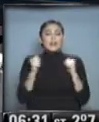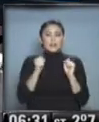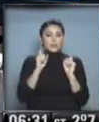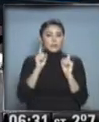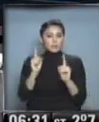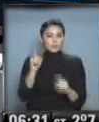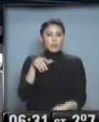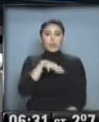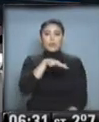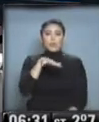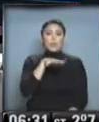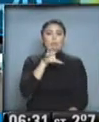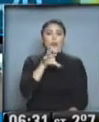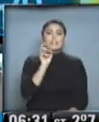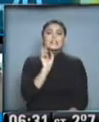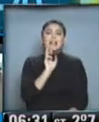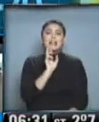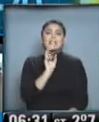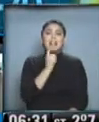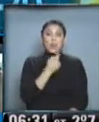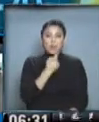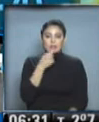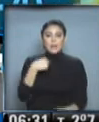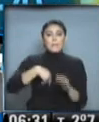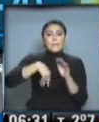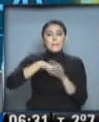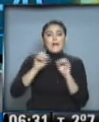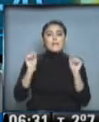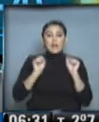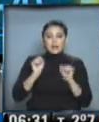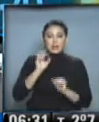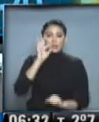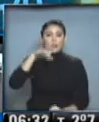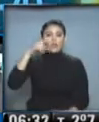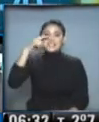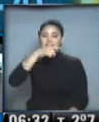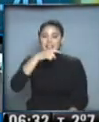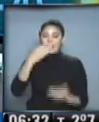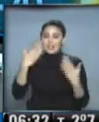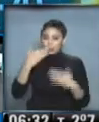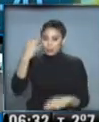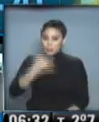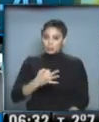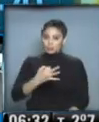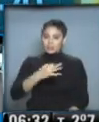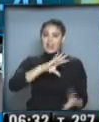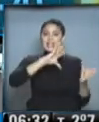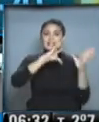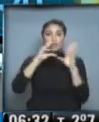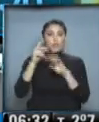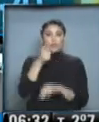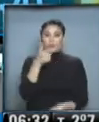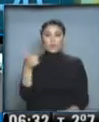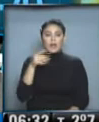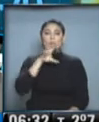frías. En Villa Reynos, en San Luis, la temperatura más baja en estos momentos, con 7 grados bajo cero de temperatura real, cielo totalmente despejado.